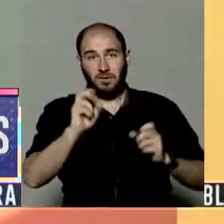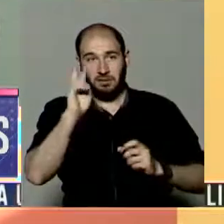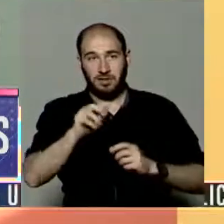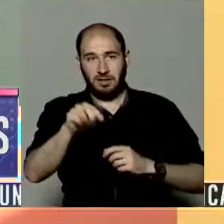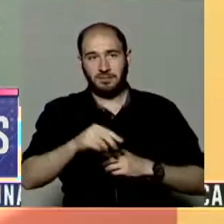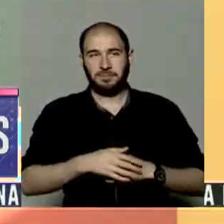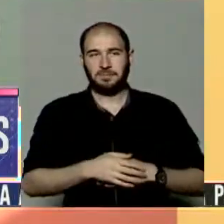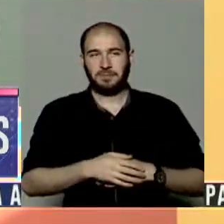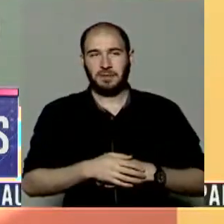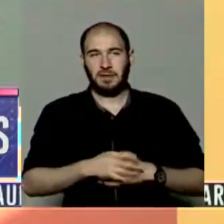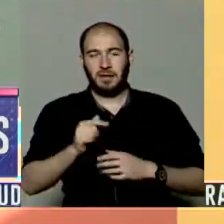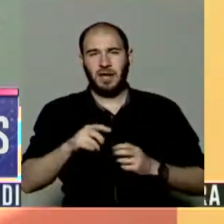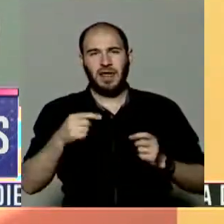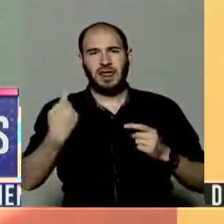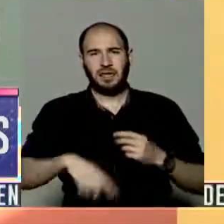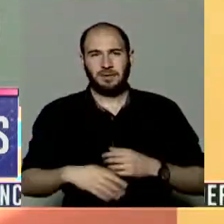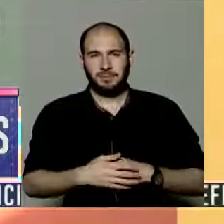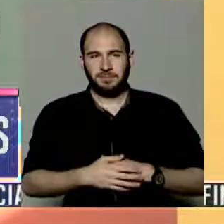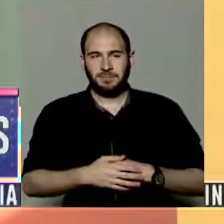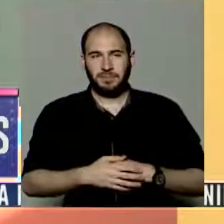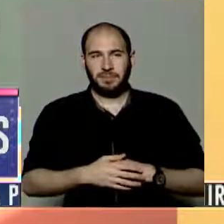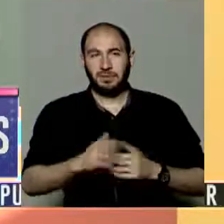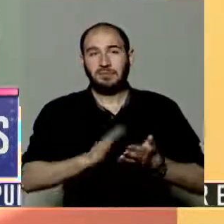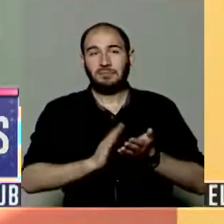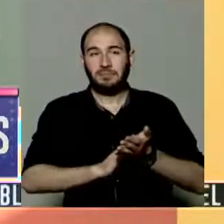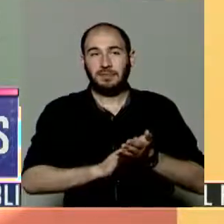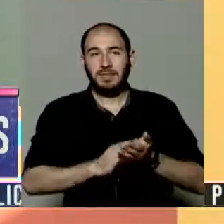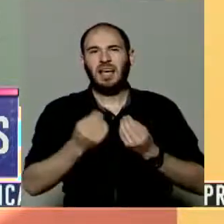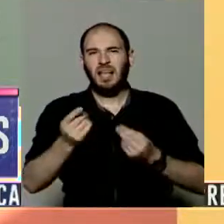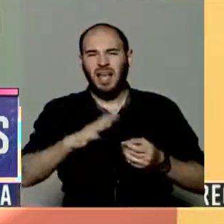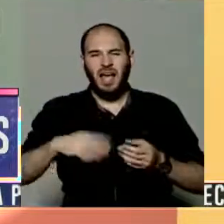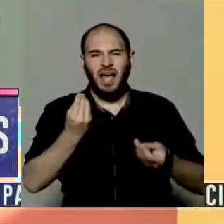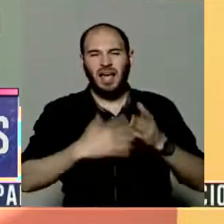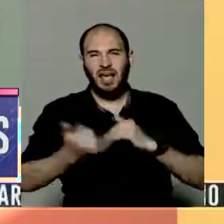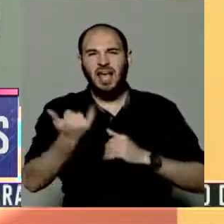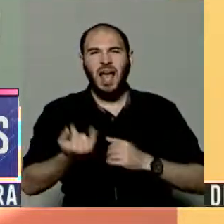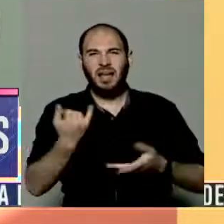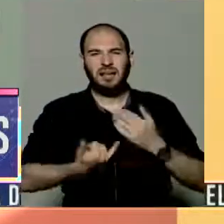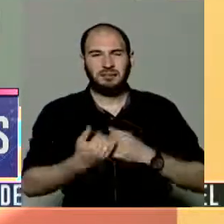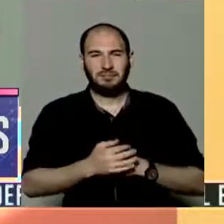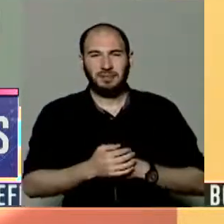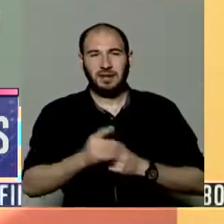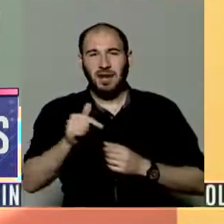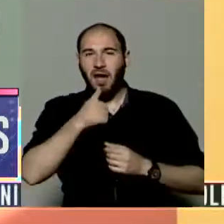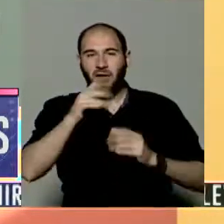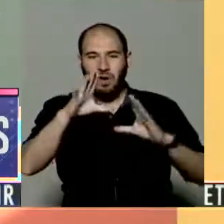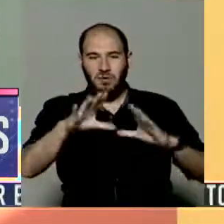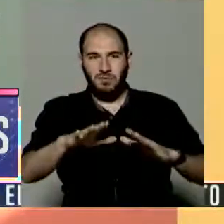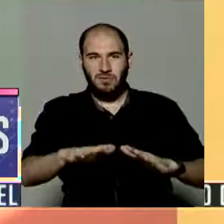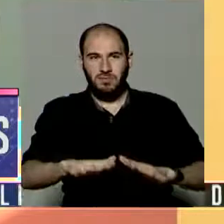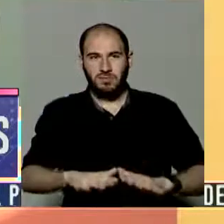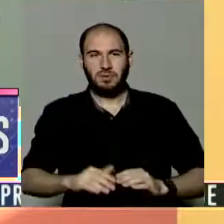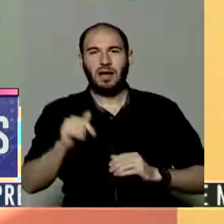justamente relacionada a concretamente lo que hay ahí hoy por hoy en el dique. Ha bajado el nivel de agua,